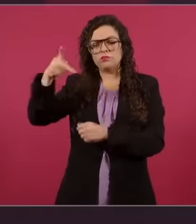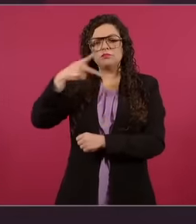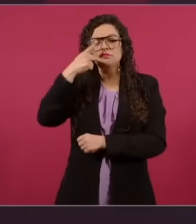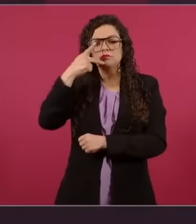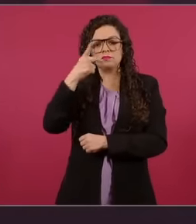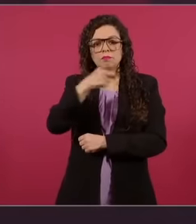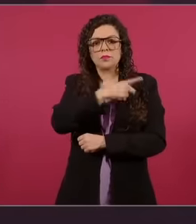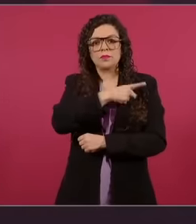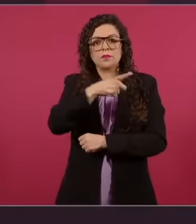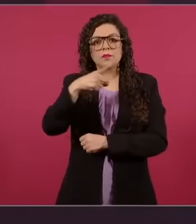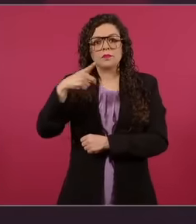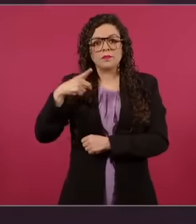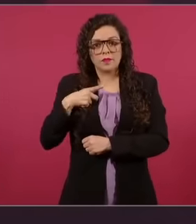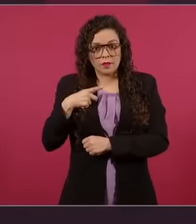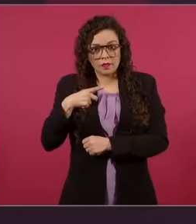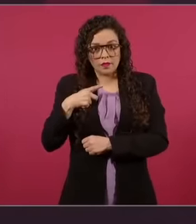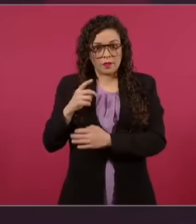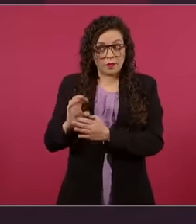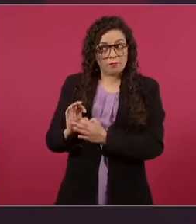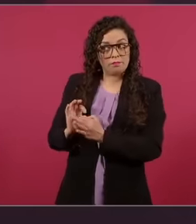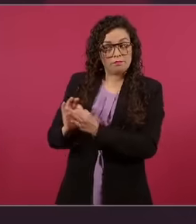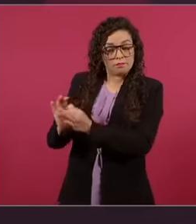de igualdad.